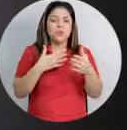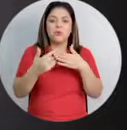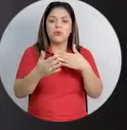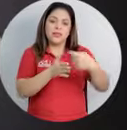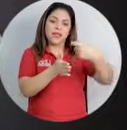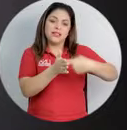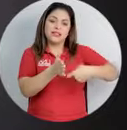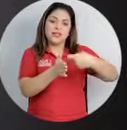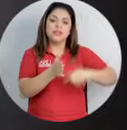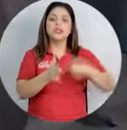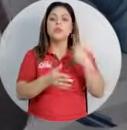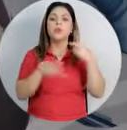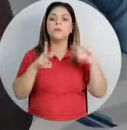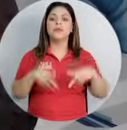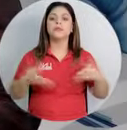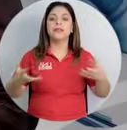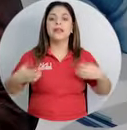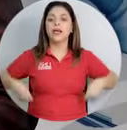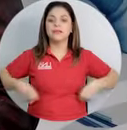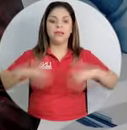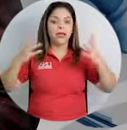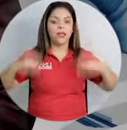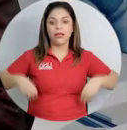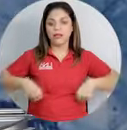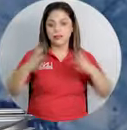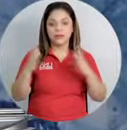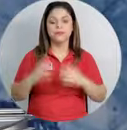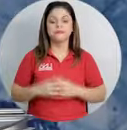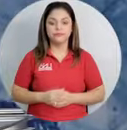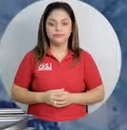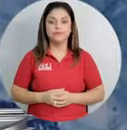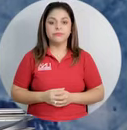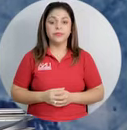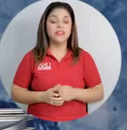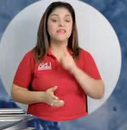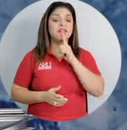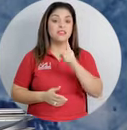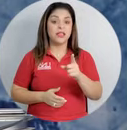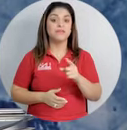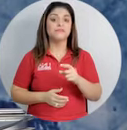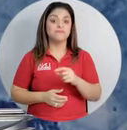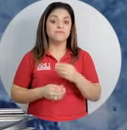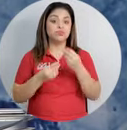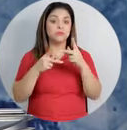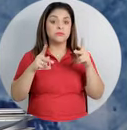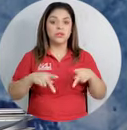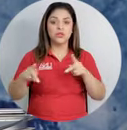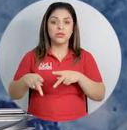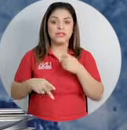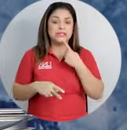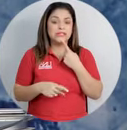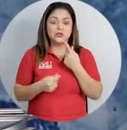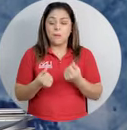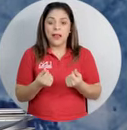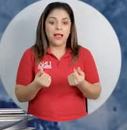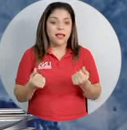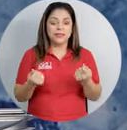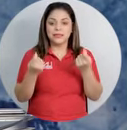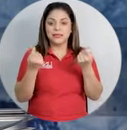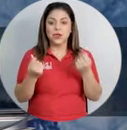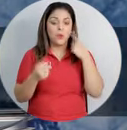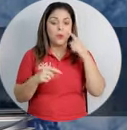sino la necesidad de gastar por gastar, que eso es terrible. Sí, y otro punto importante es que mucha gente dice, es que a mí apenas me alcanza el dinero y no